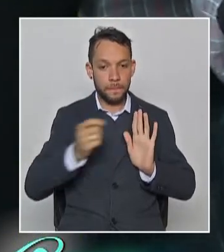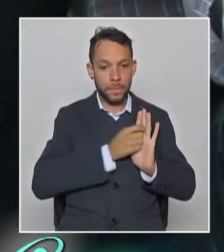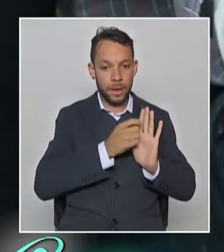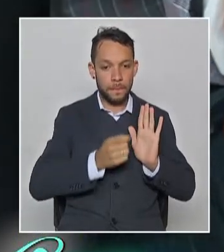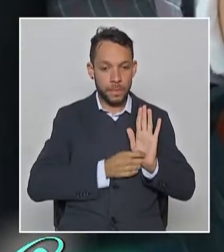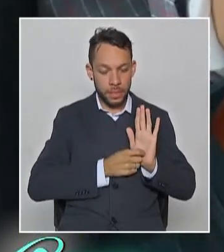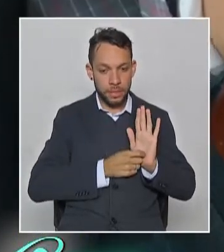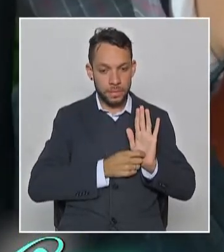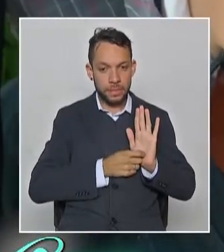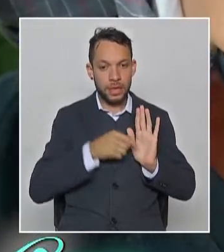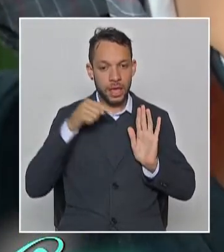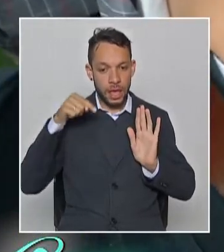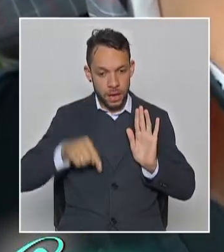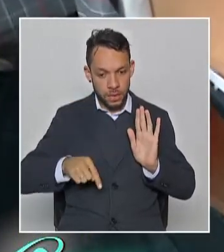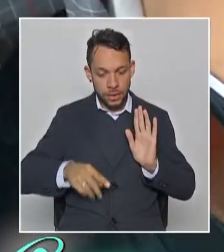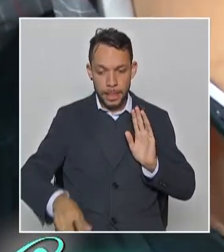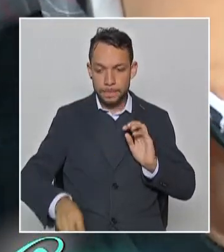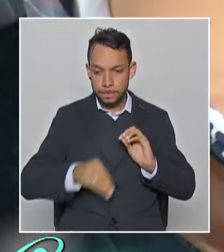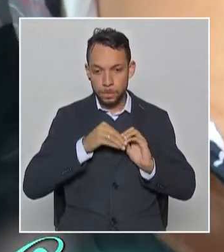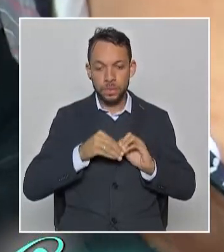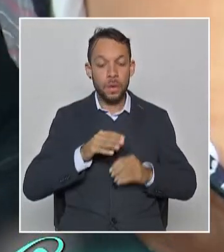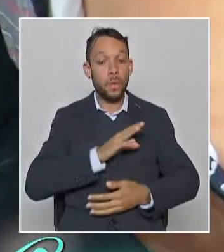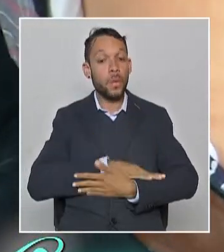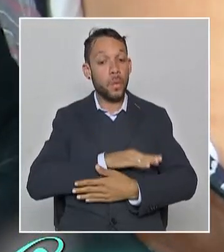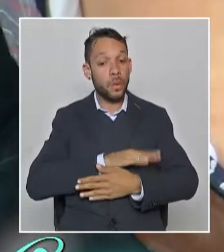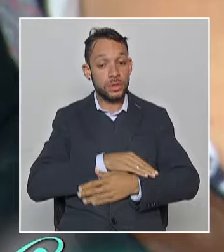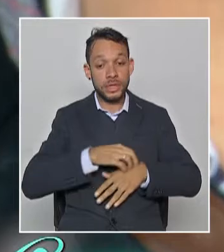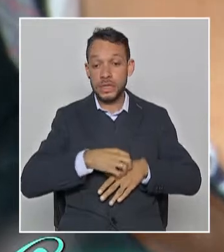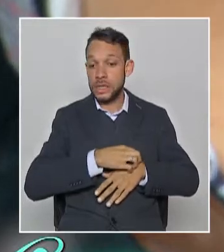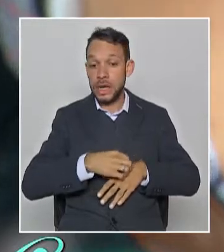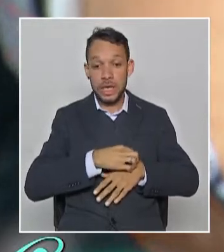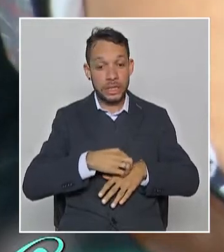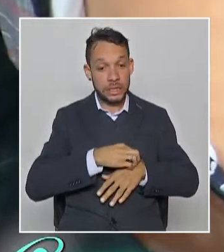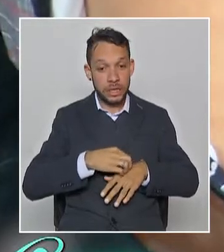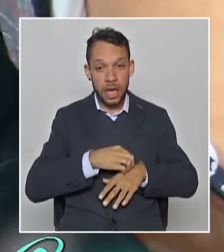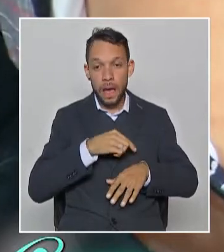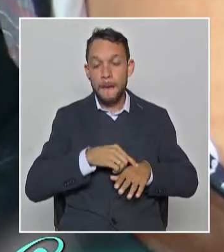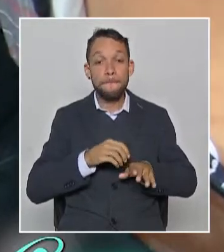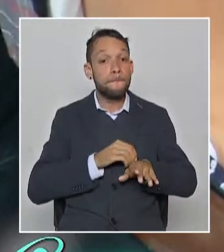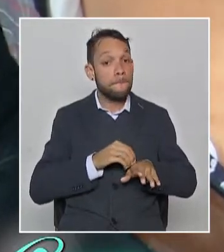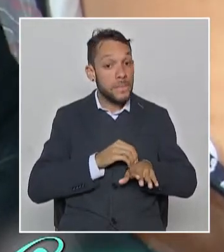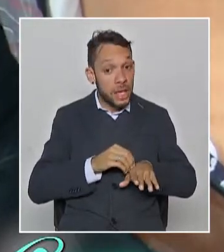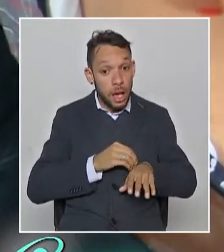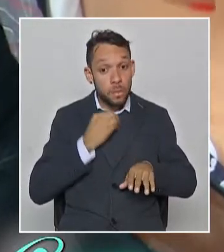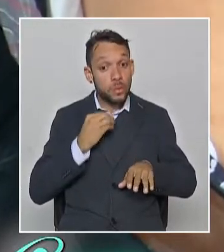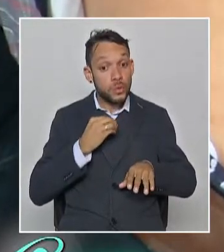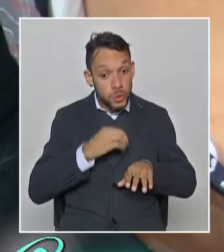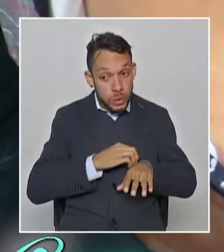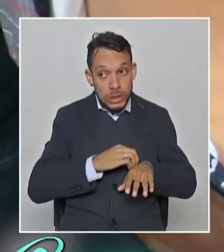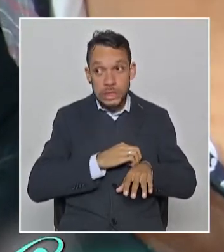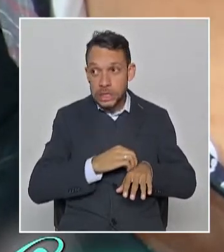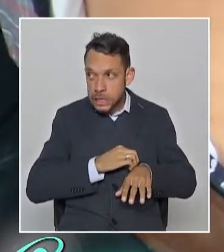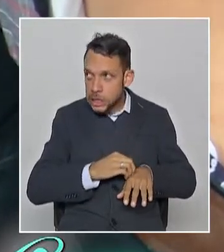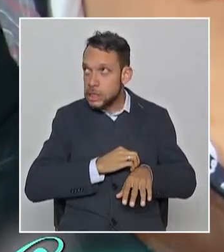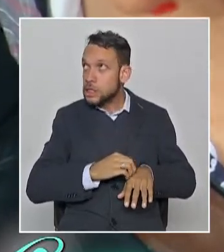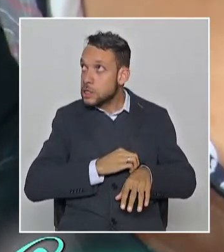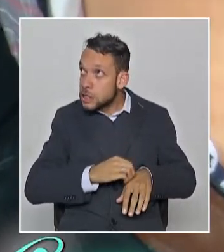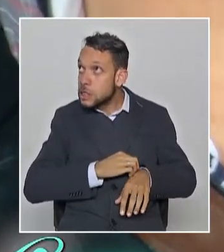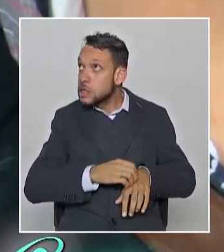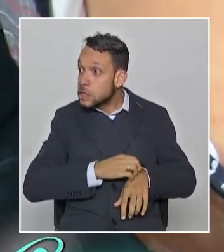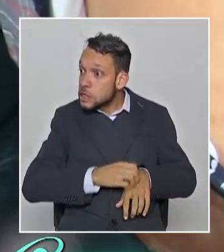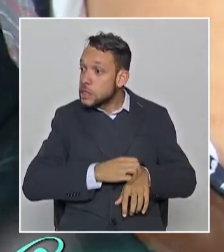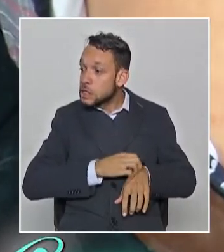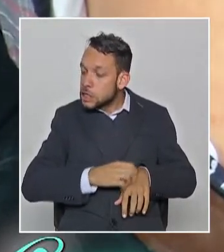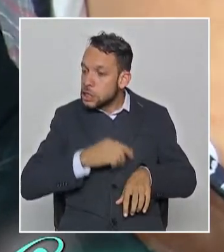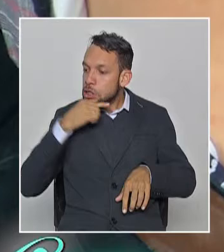dos punticos. Vamos a mirar que él es muy juicioso porque no se rasca. Esto pica inicialmente, después de que se coloca la abeja, hay